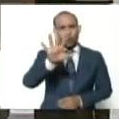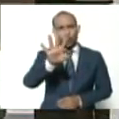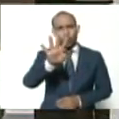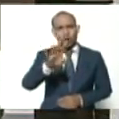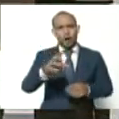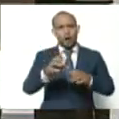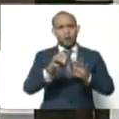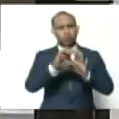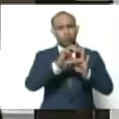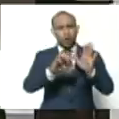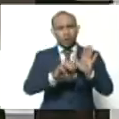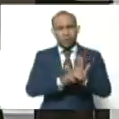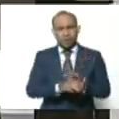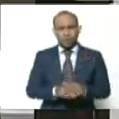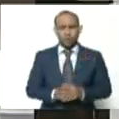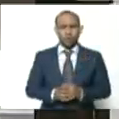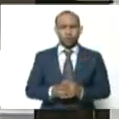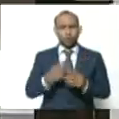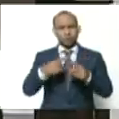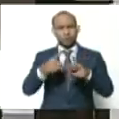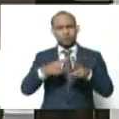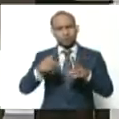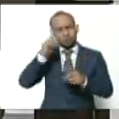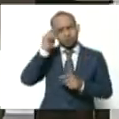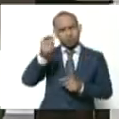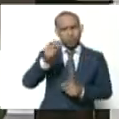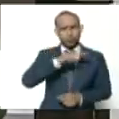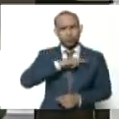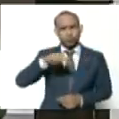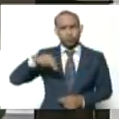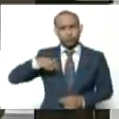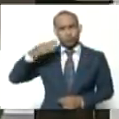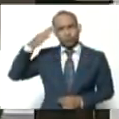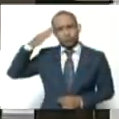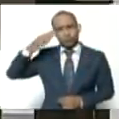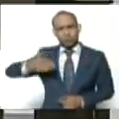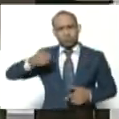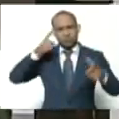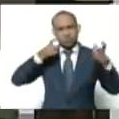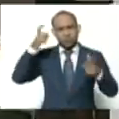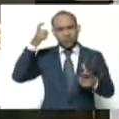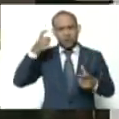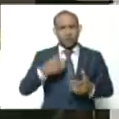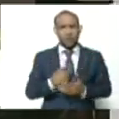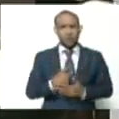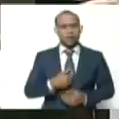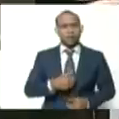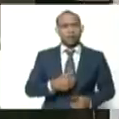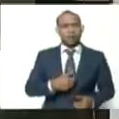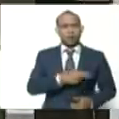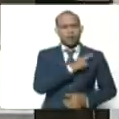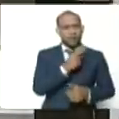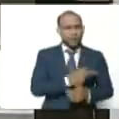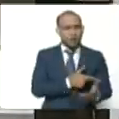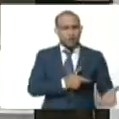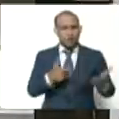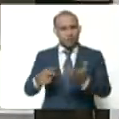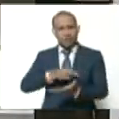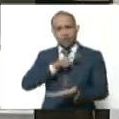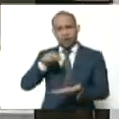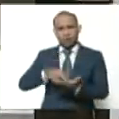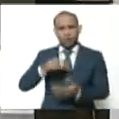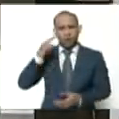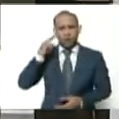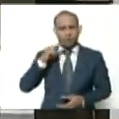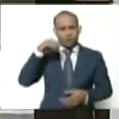rendirán homenaje a nuestro comandante Chávez. La Fuerza Armada Nacional Bolivariana rendirá homenaje en todas las